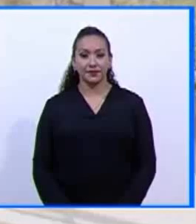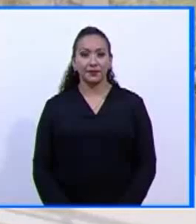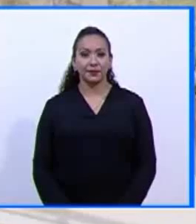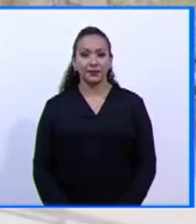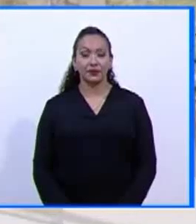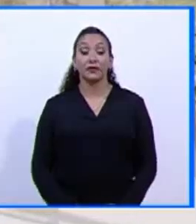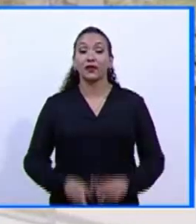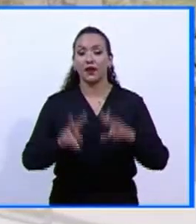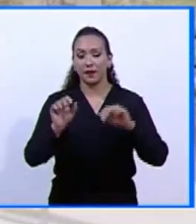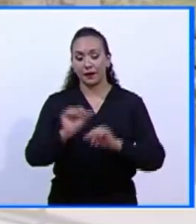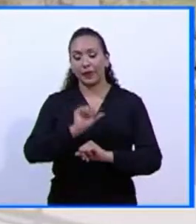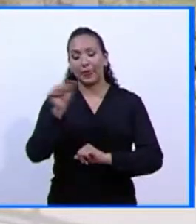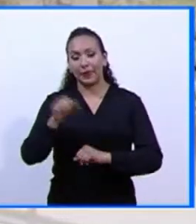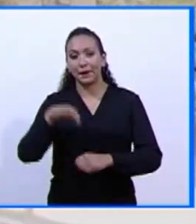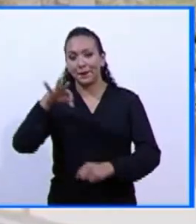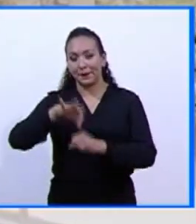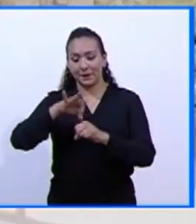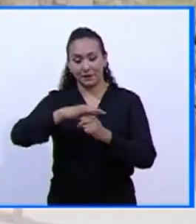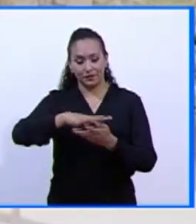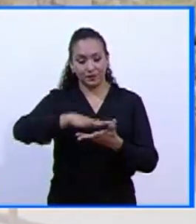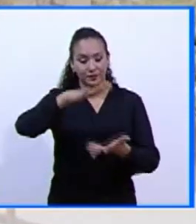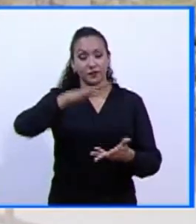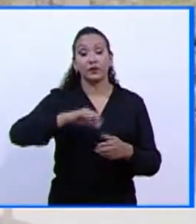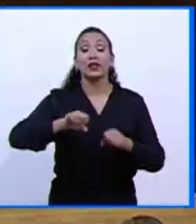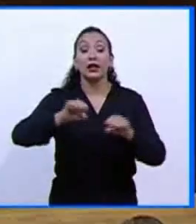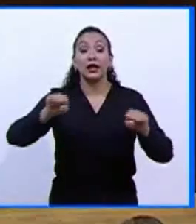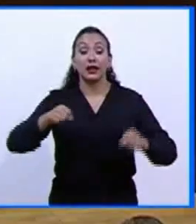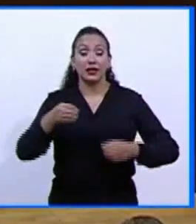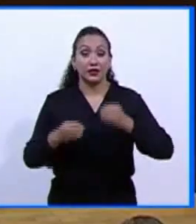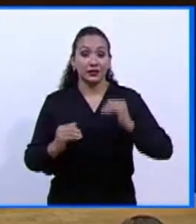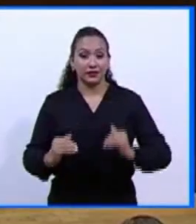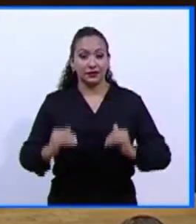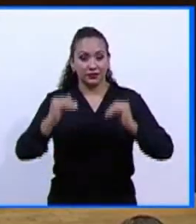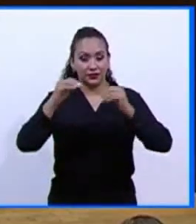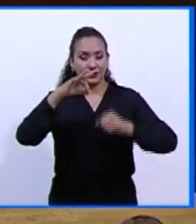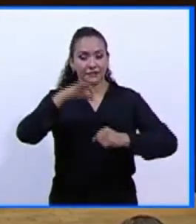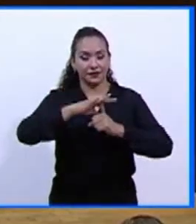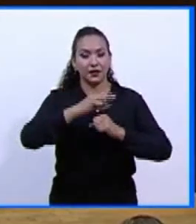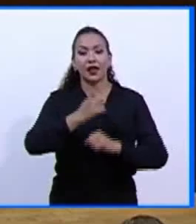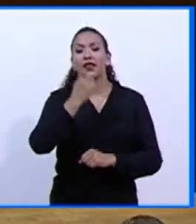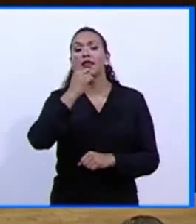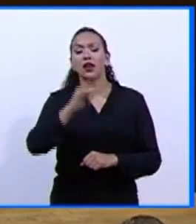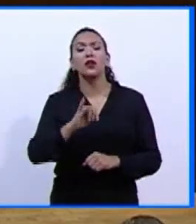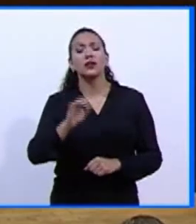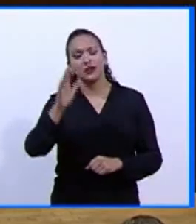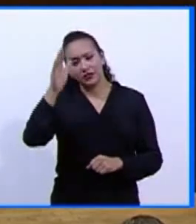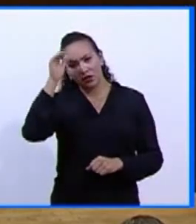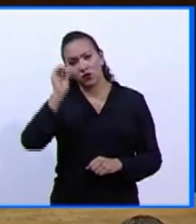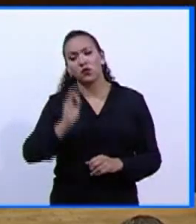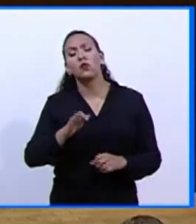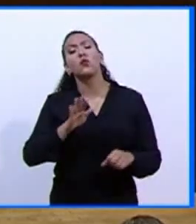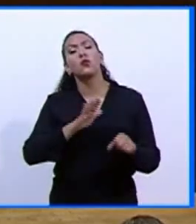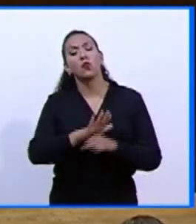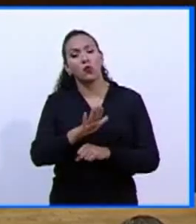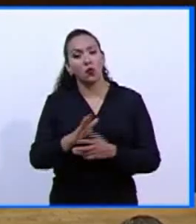Y en más temas, por mayoría de votos, la Sala Superior del Tribunal Electoral confirmó el acuerdo de la Junta Local Ejecutiva del INE en la